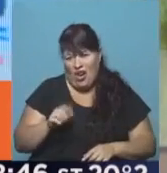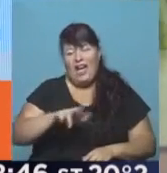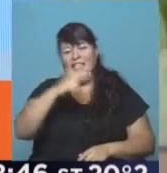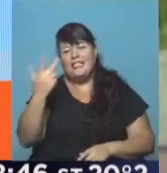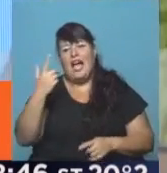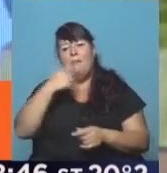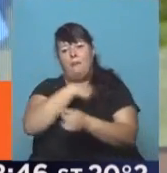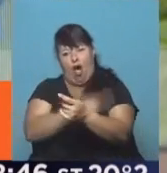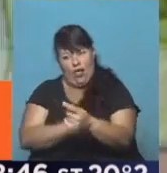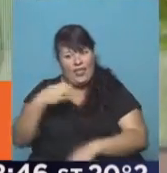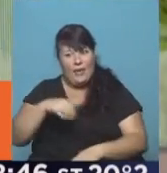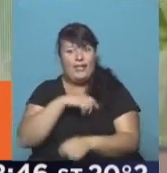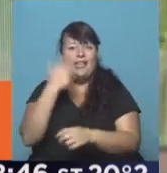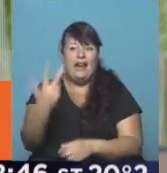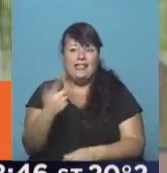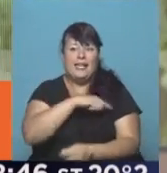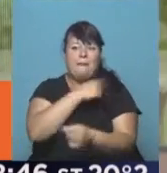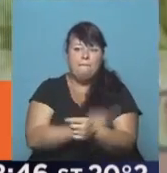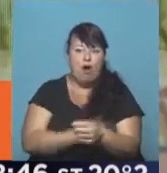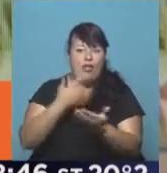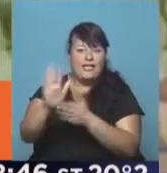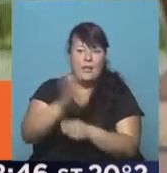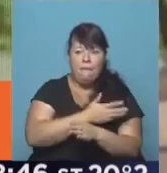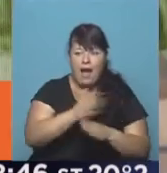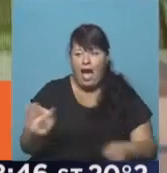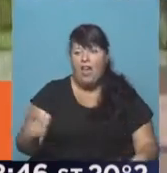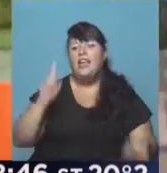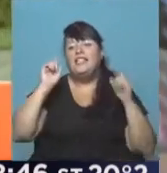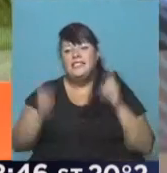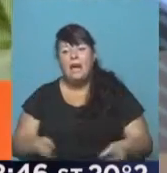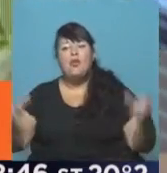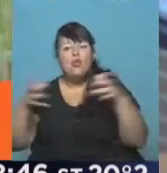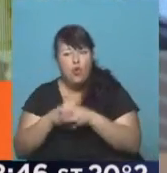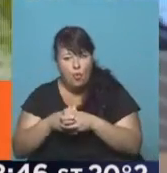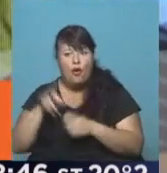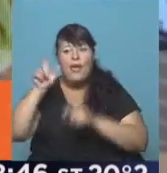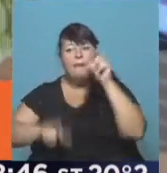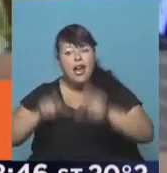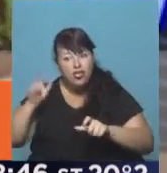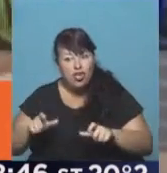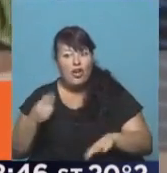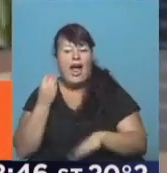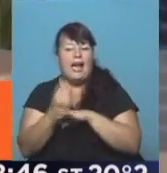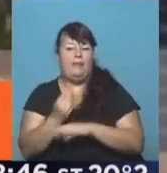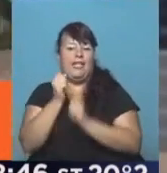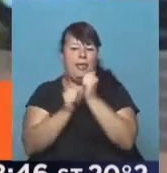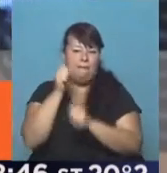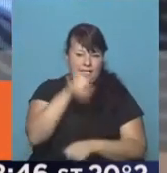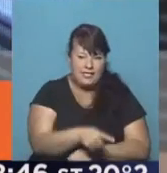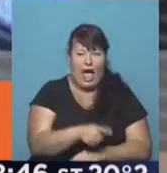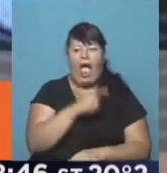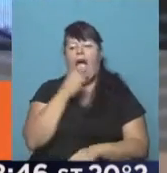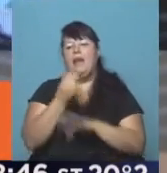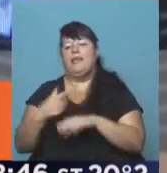funcionando tendrían que funcionar tres poderes con independencia y también hay organizaciones ya civil que representan a empresarios que